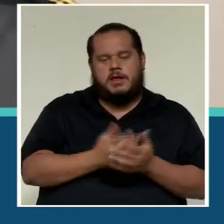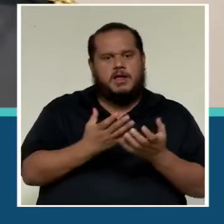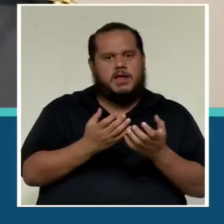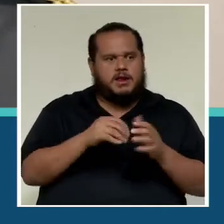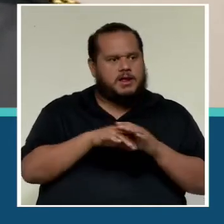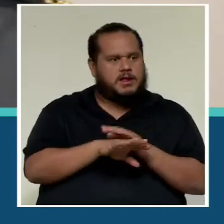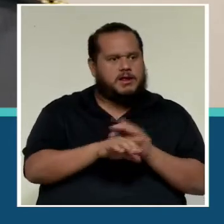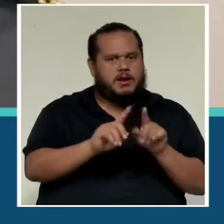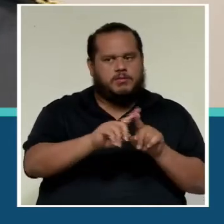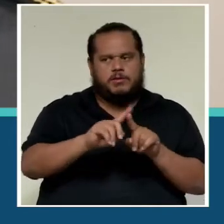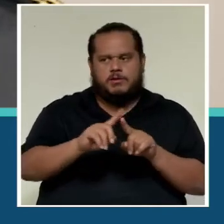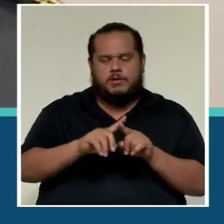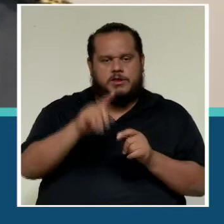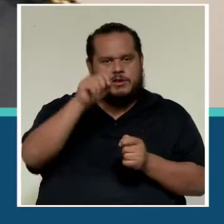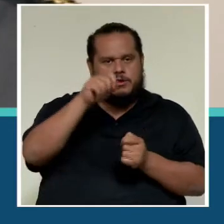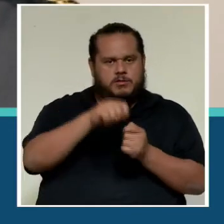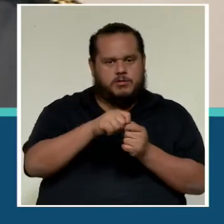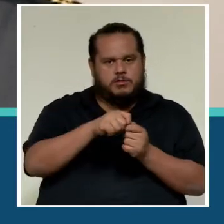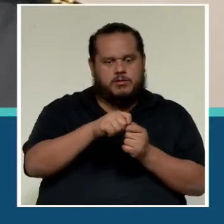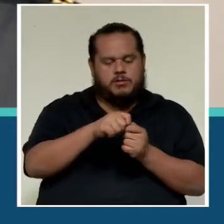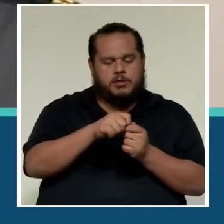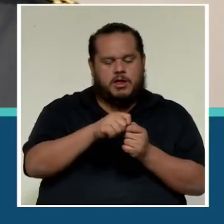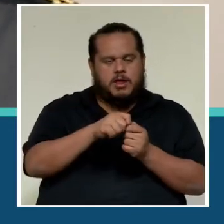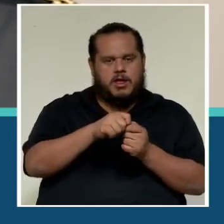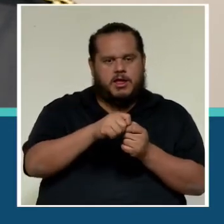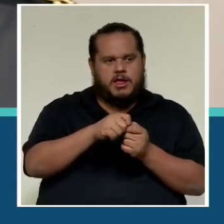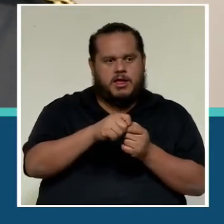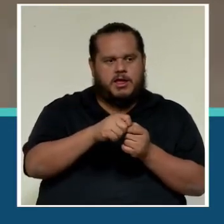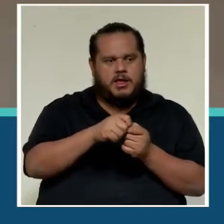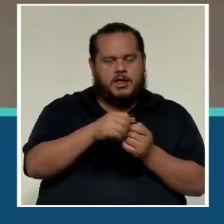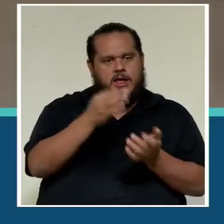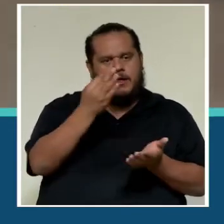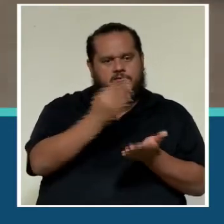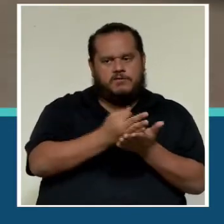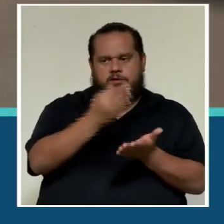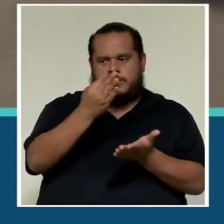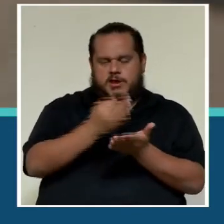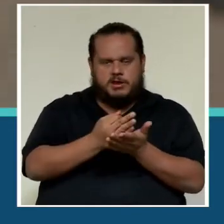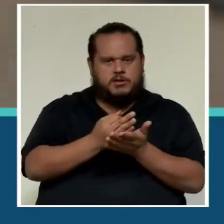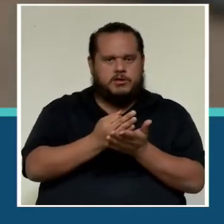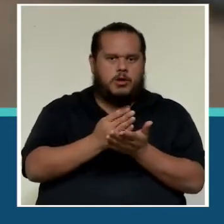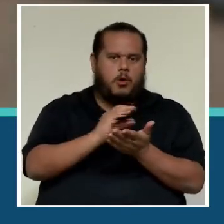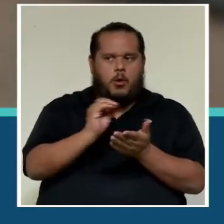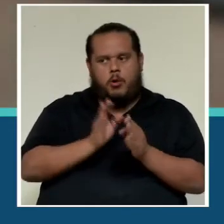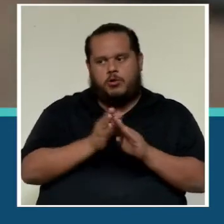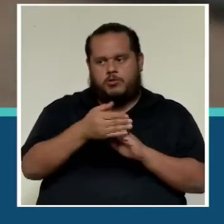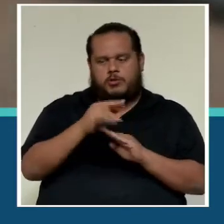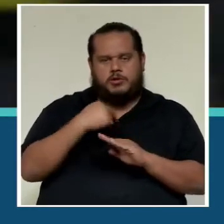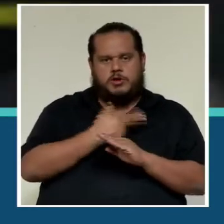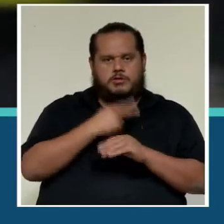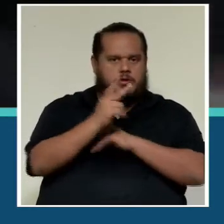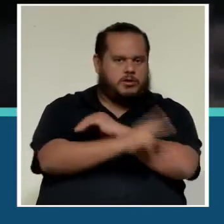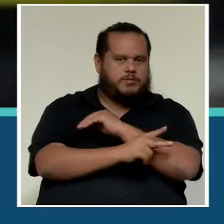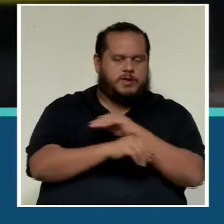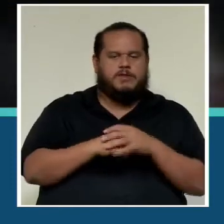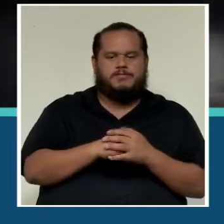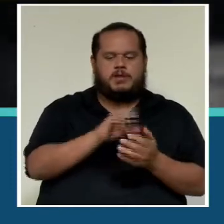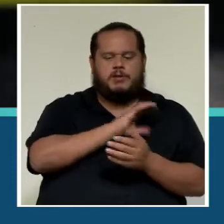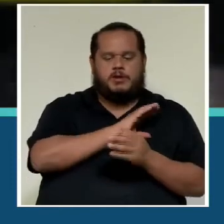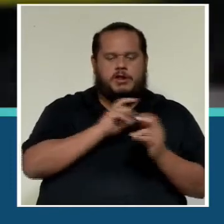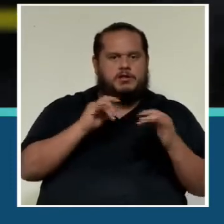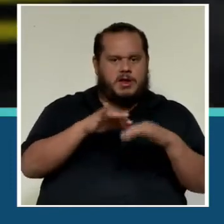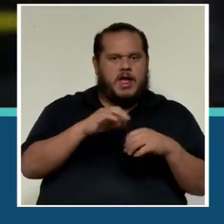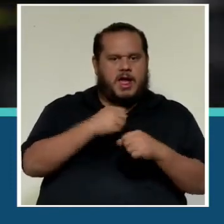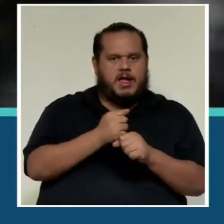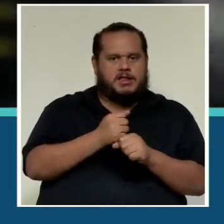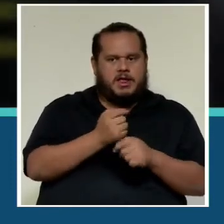por los diferentes puntos fronterizos o aeropuertos de nuestro país. La Policía Profesional de Migración realiza deportaciones y